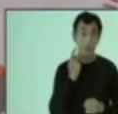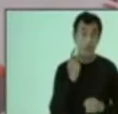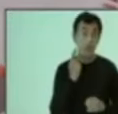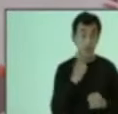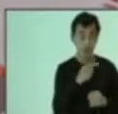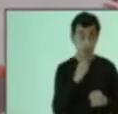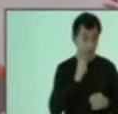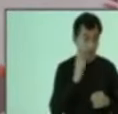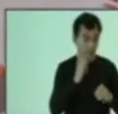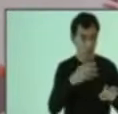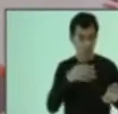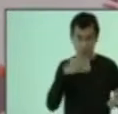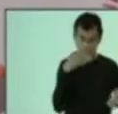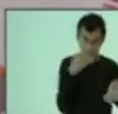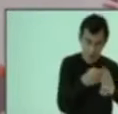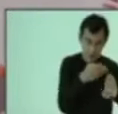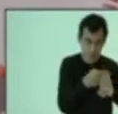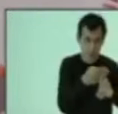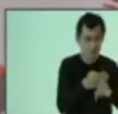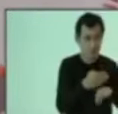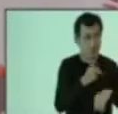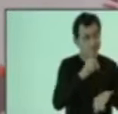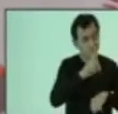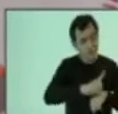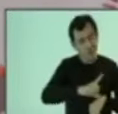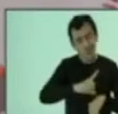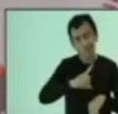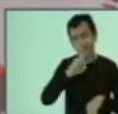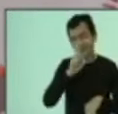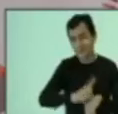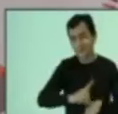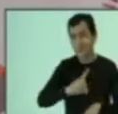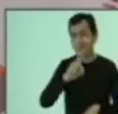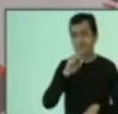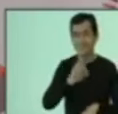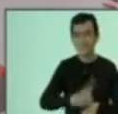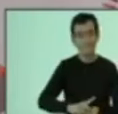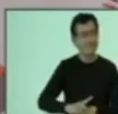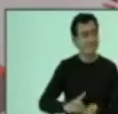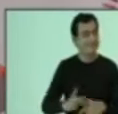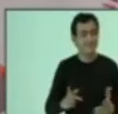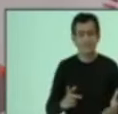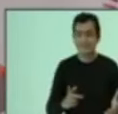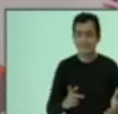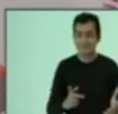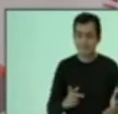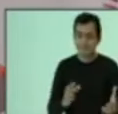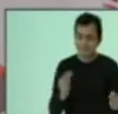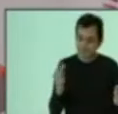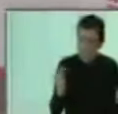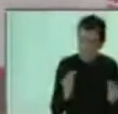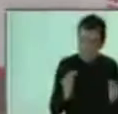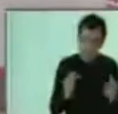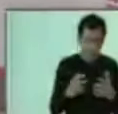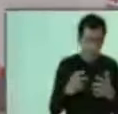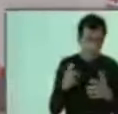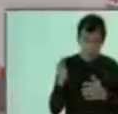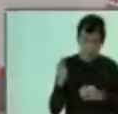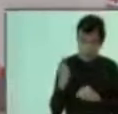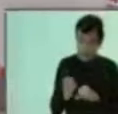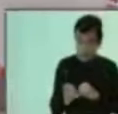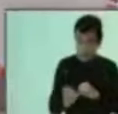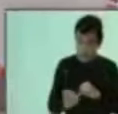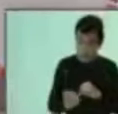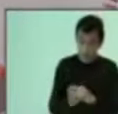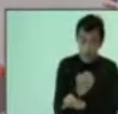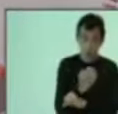las mujeres es el pan nuestro de cada día. Y debemos mover toda la maquinaria estatal y